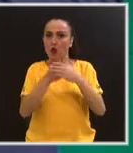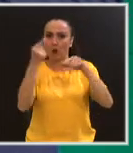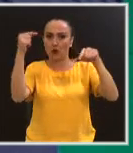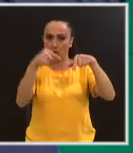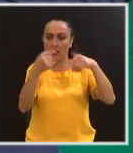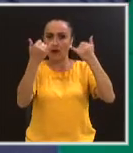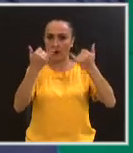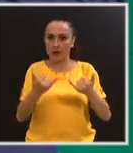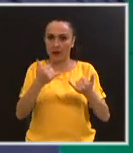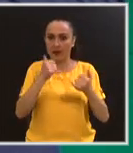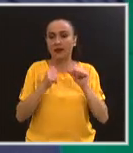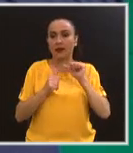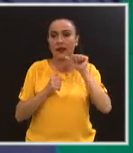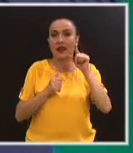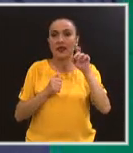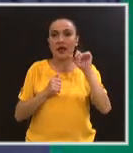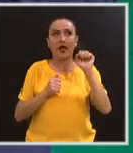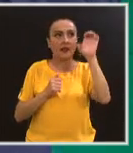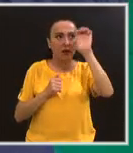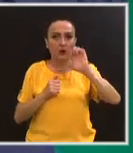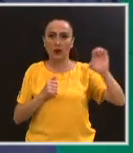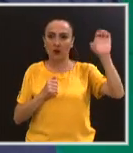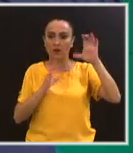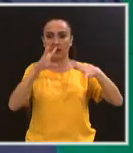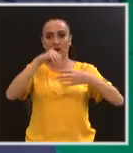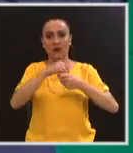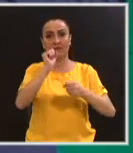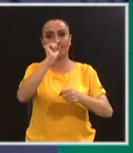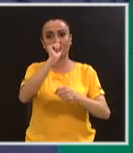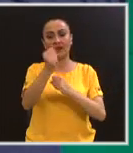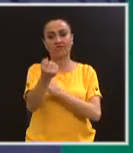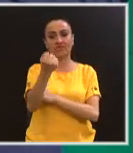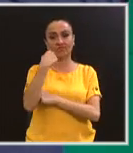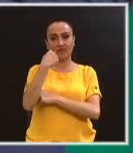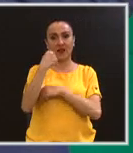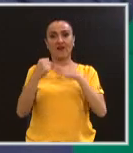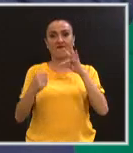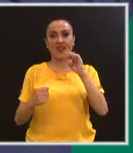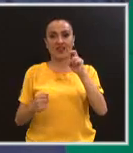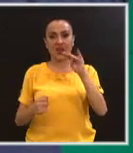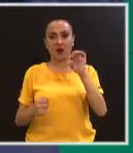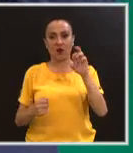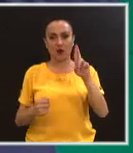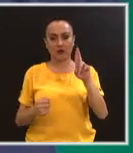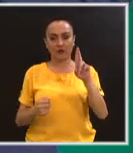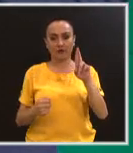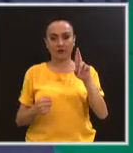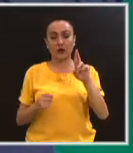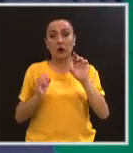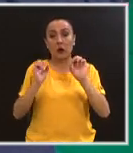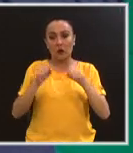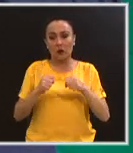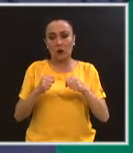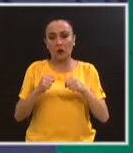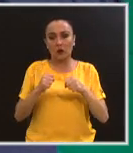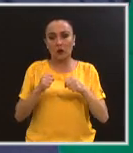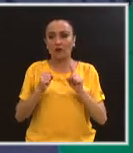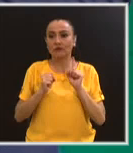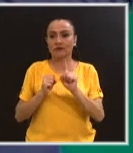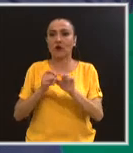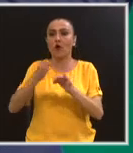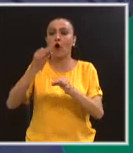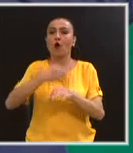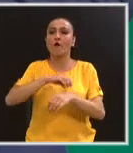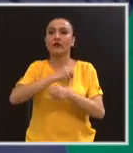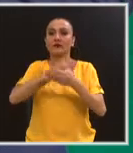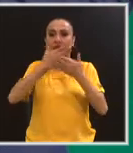jornada en la liga de campeones de Europa incluido la derrota del fenor de jayan mitchel que pudo Eso sí debutar ya de manera